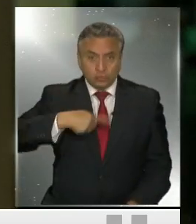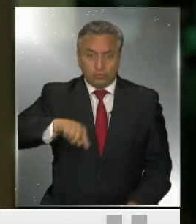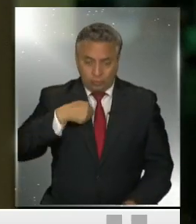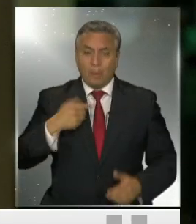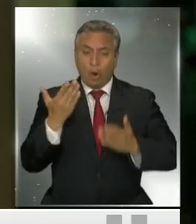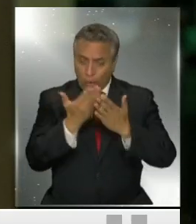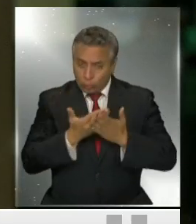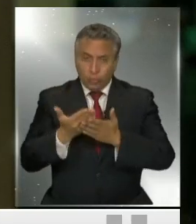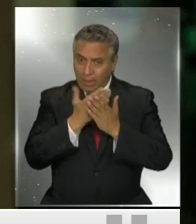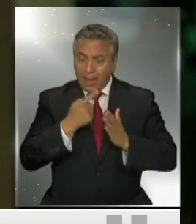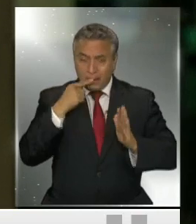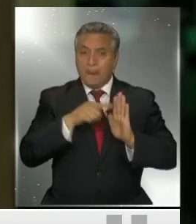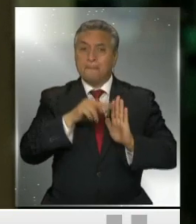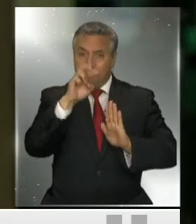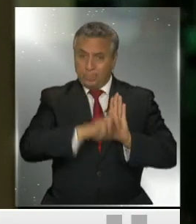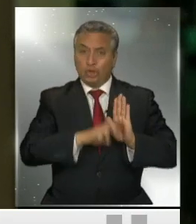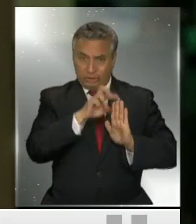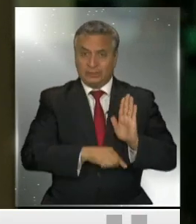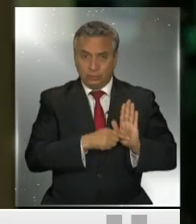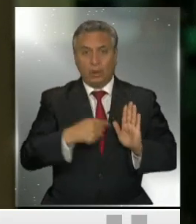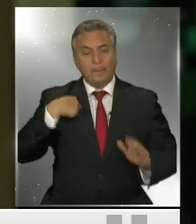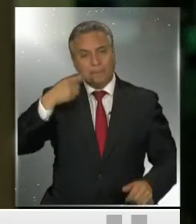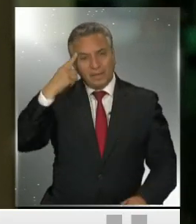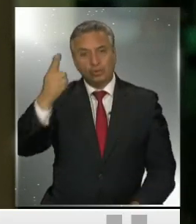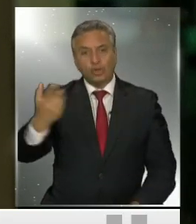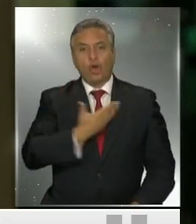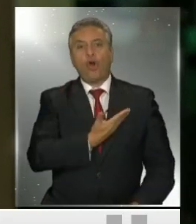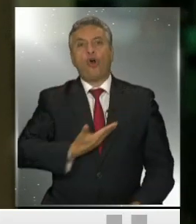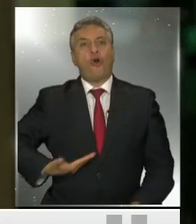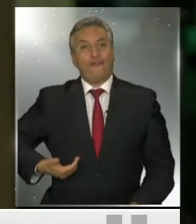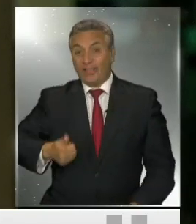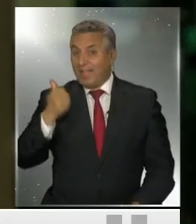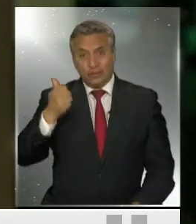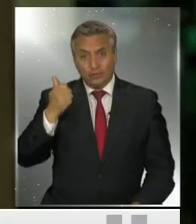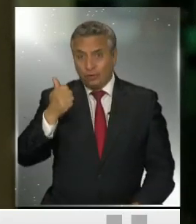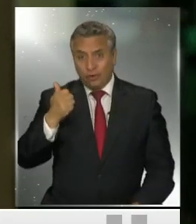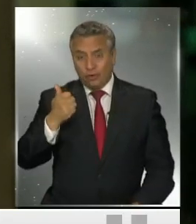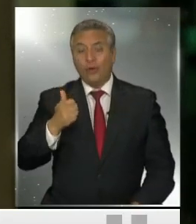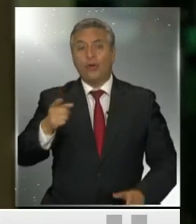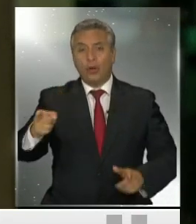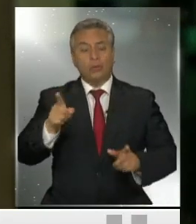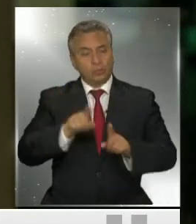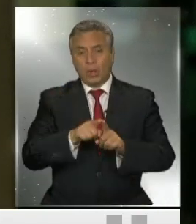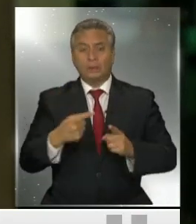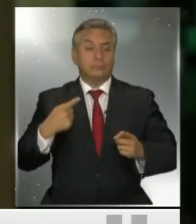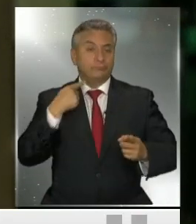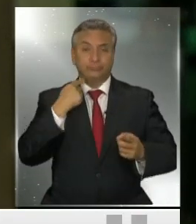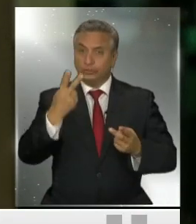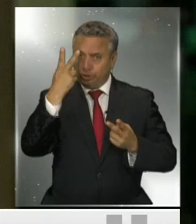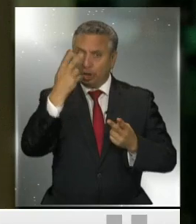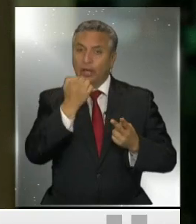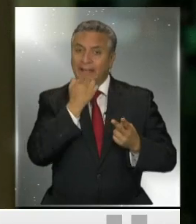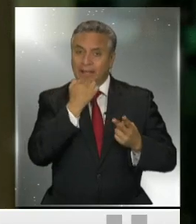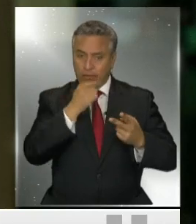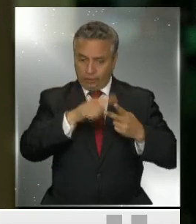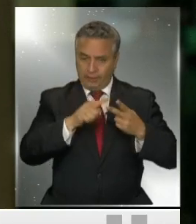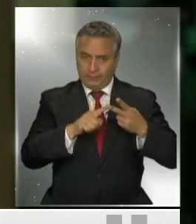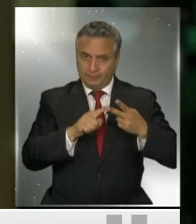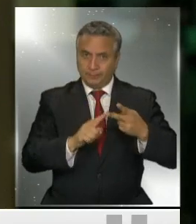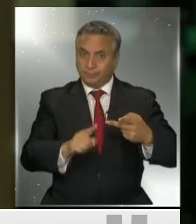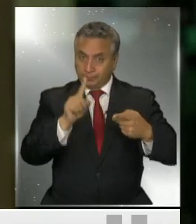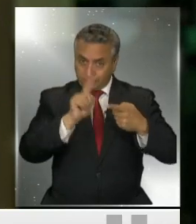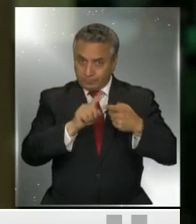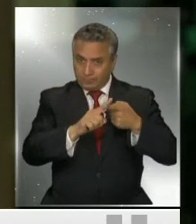pero creemos que el gobierno comete dos errores que nos parece que tienen que corregir primero nosotros